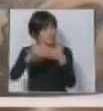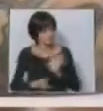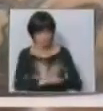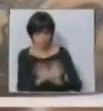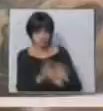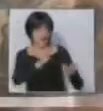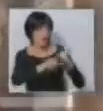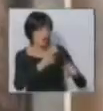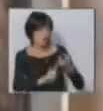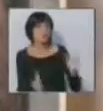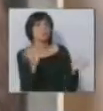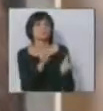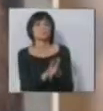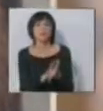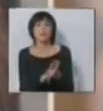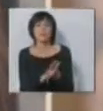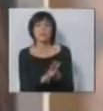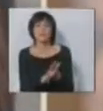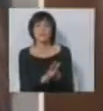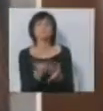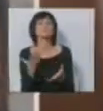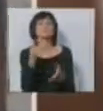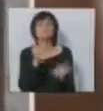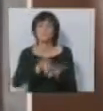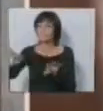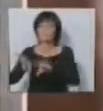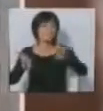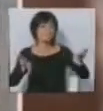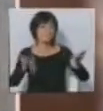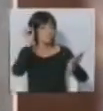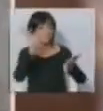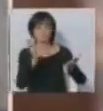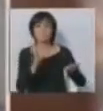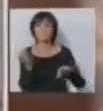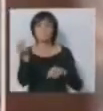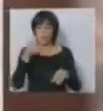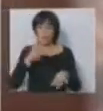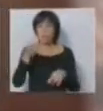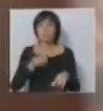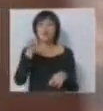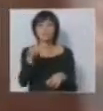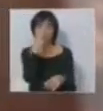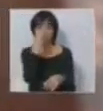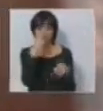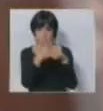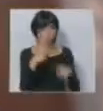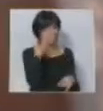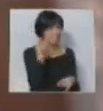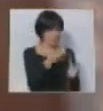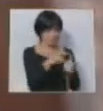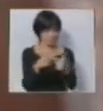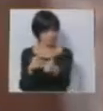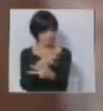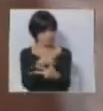estaba relacionado con lo que era la división de los... Perdón, la cuota alimentaria que le corresponde por cada uno de los hijos. Recordemos que